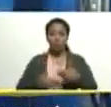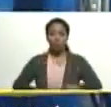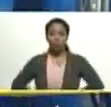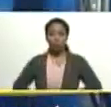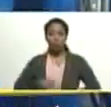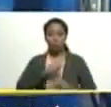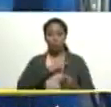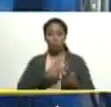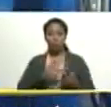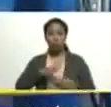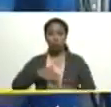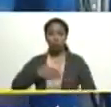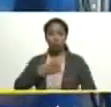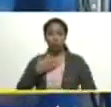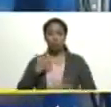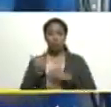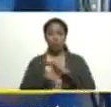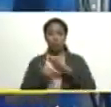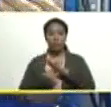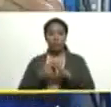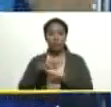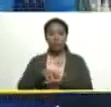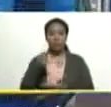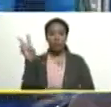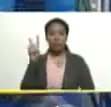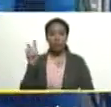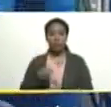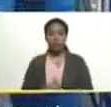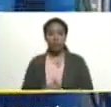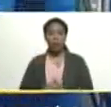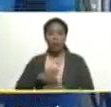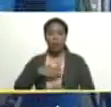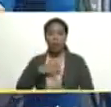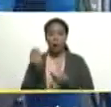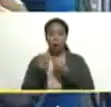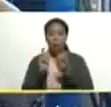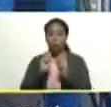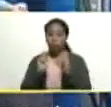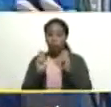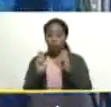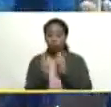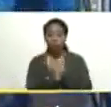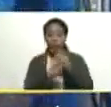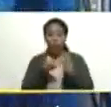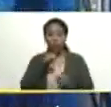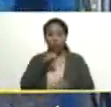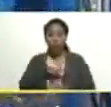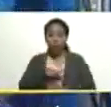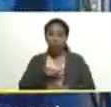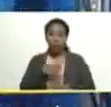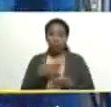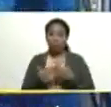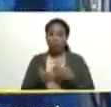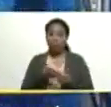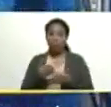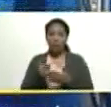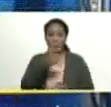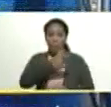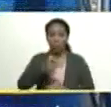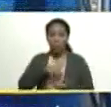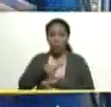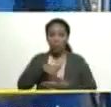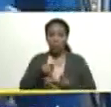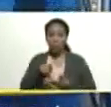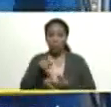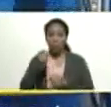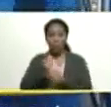puedan tener las instituciones del Estado, realmente generan algo que puede trascender en la historia, independientemente de los actores que estemos en cada momento. Entonces, correcto, yo